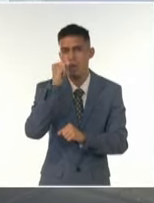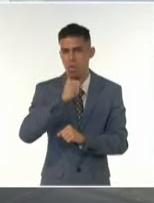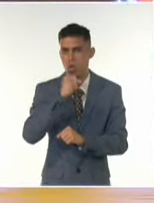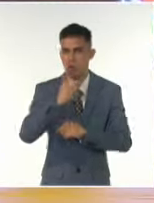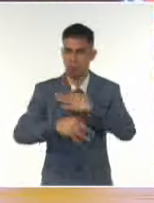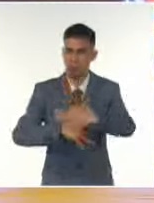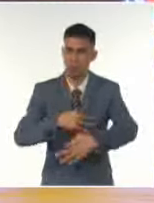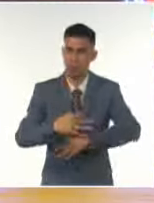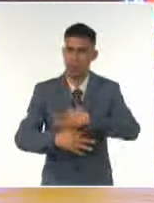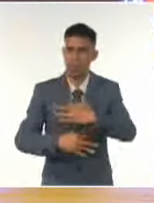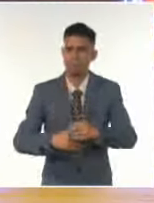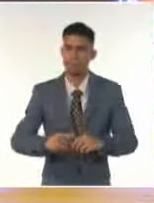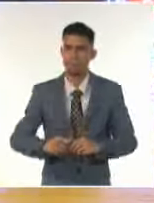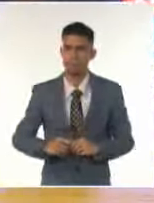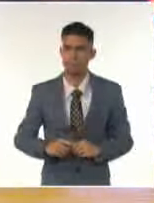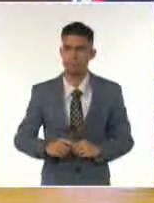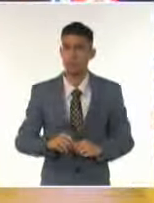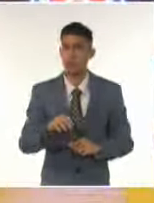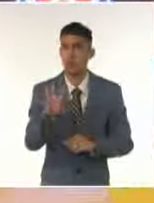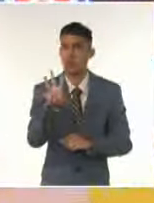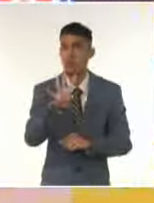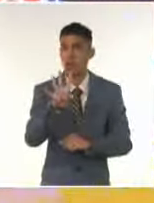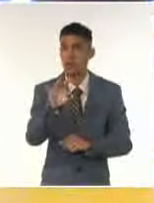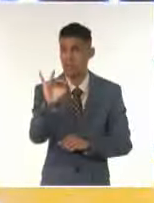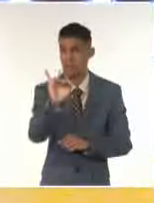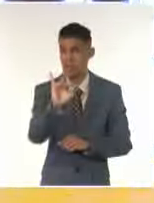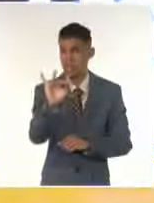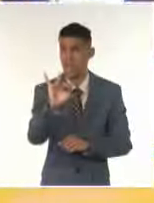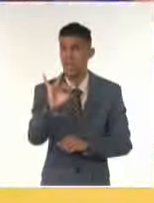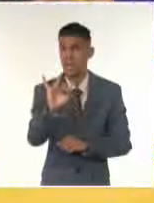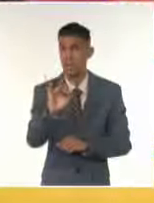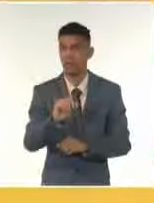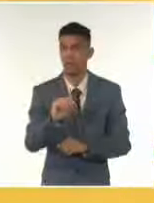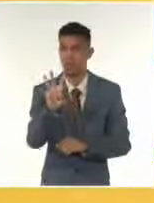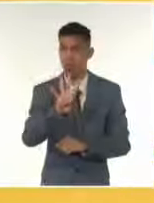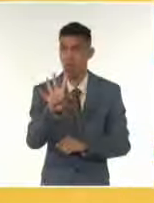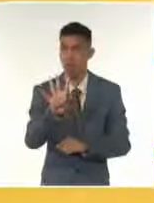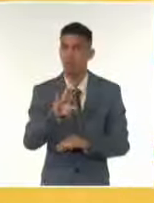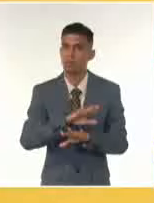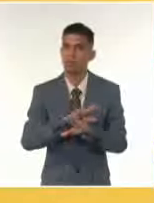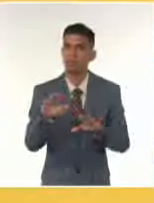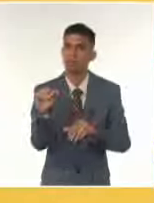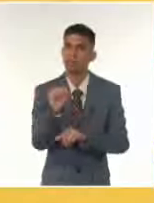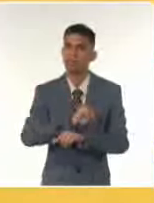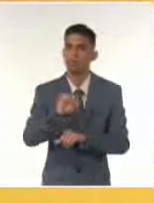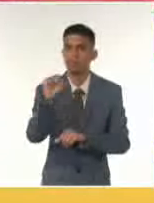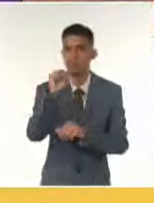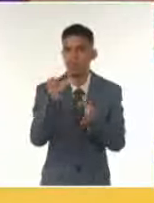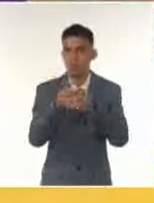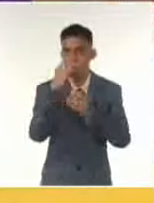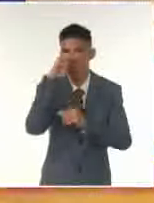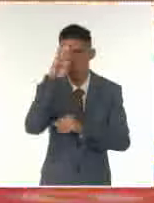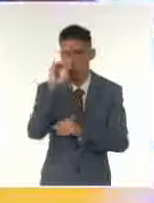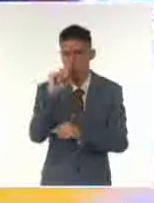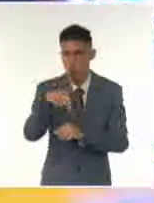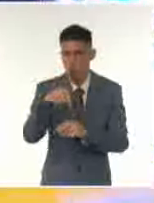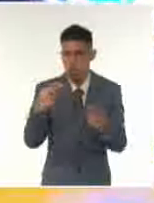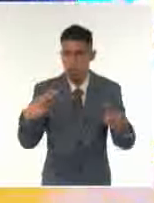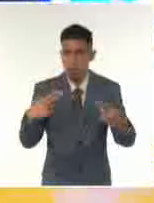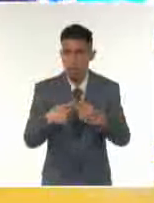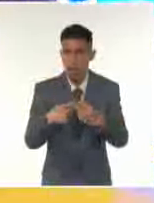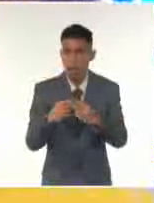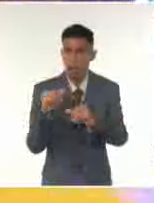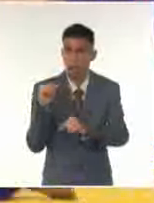detalles con cuatro de los siete títulos puestos en disputa se fueron los representantes cubanos en la primera jornada del abierto Panamericano de